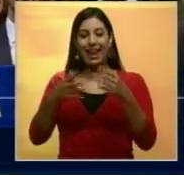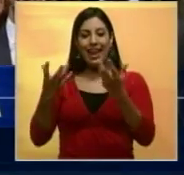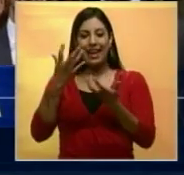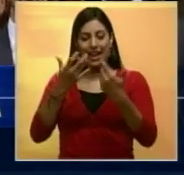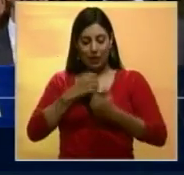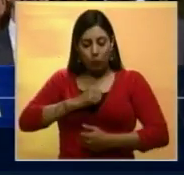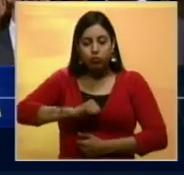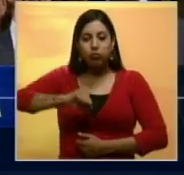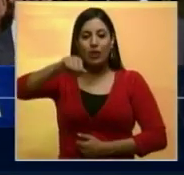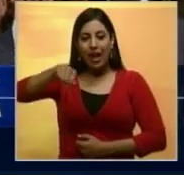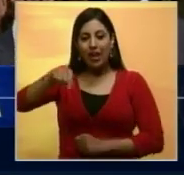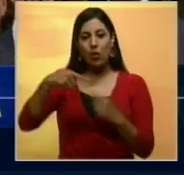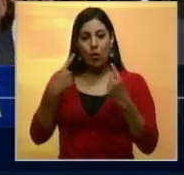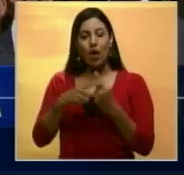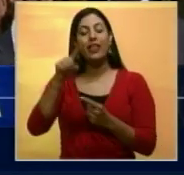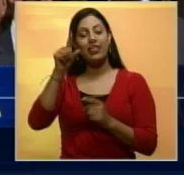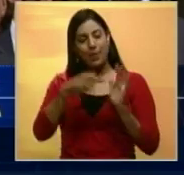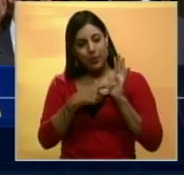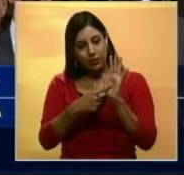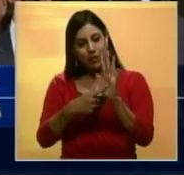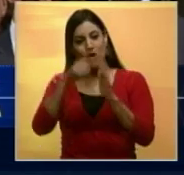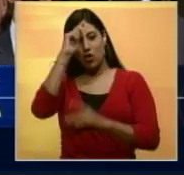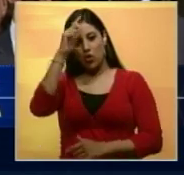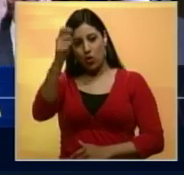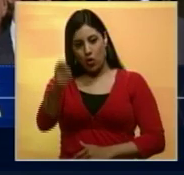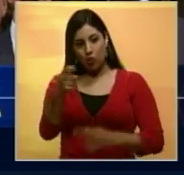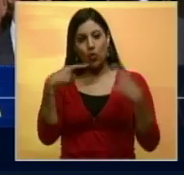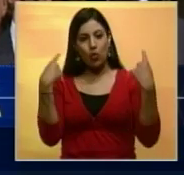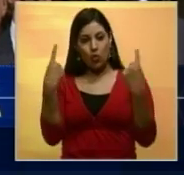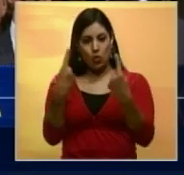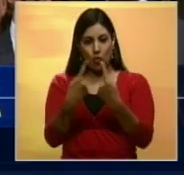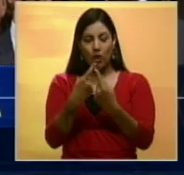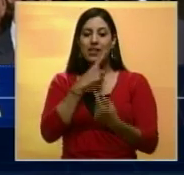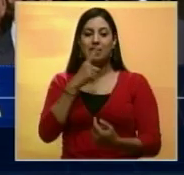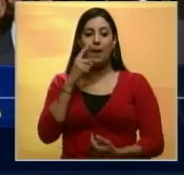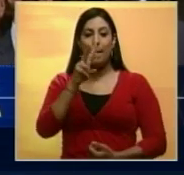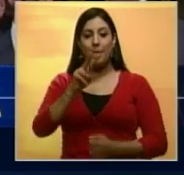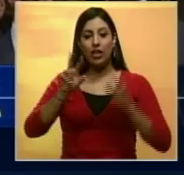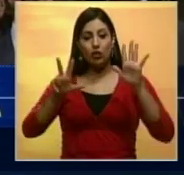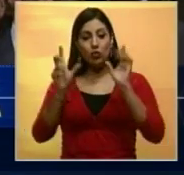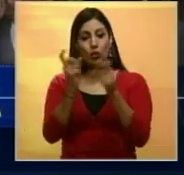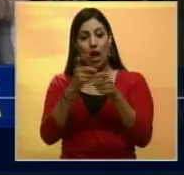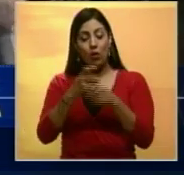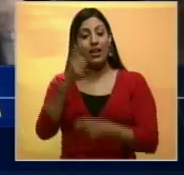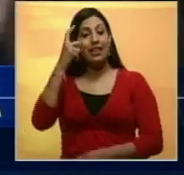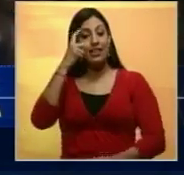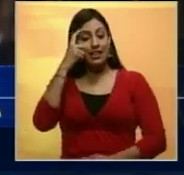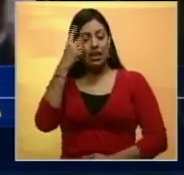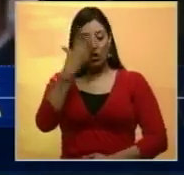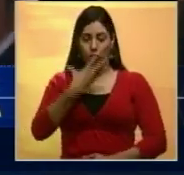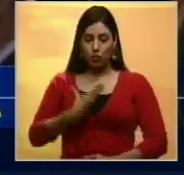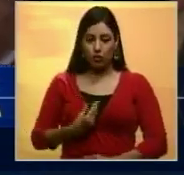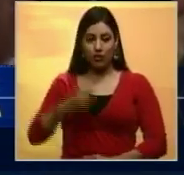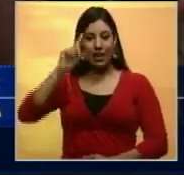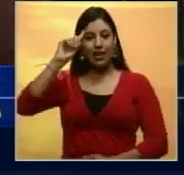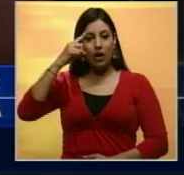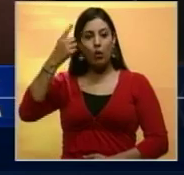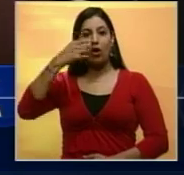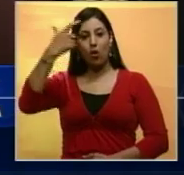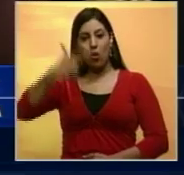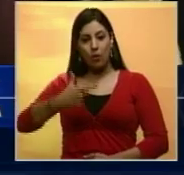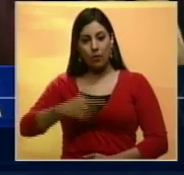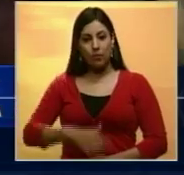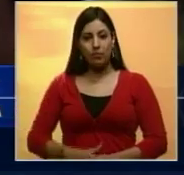que lo vio nacer también fue escenario de homenajes. En la localidad se declaró el 28 de agosto como día de luto en memoria del